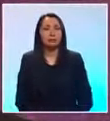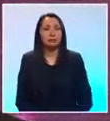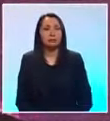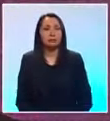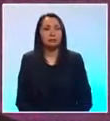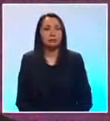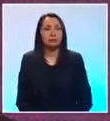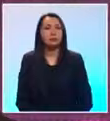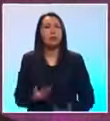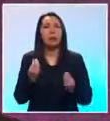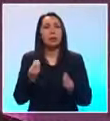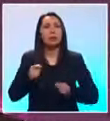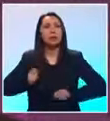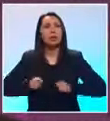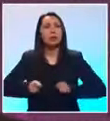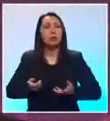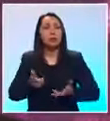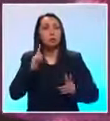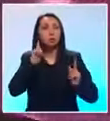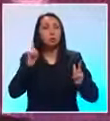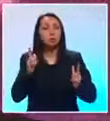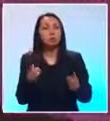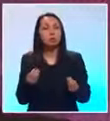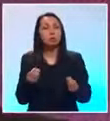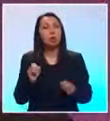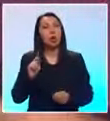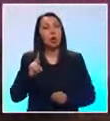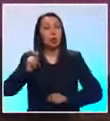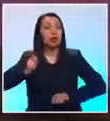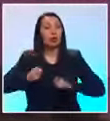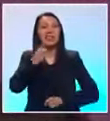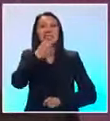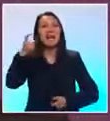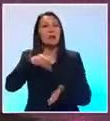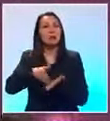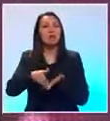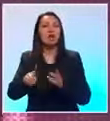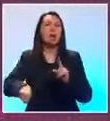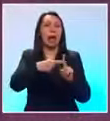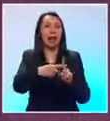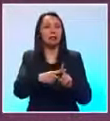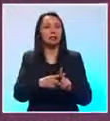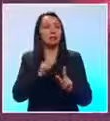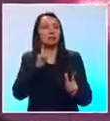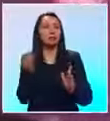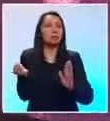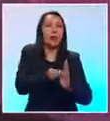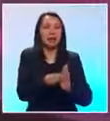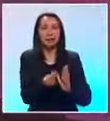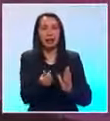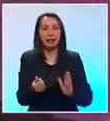¿Ve qué pasó con los tambores? Ok, con los tambores, 100 millones más.